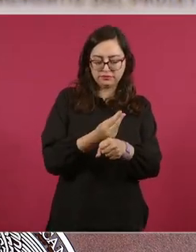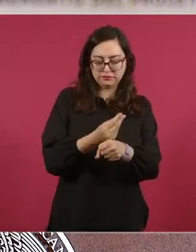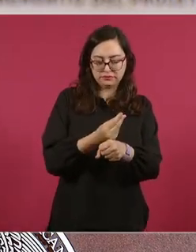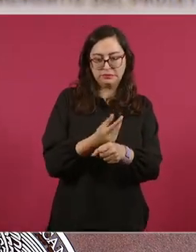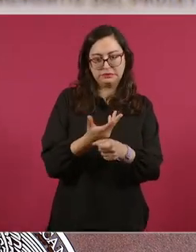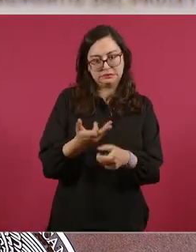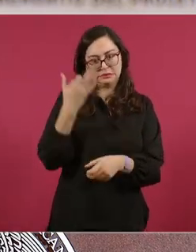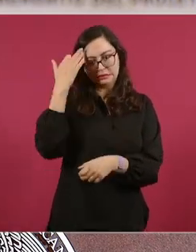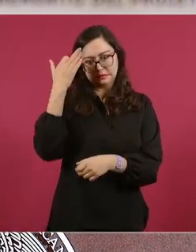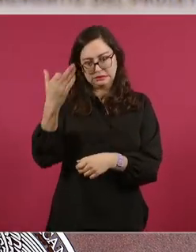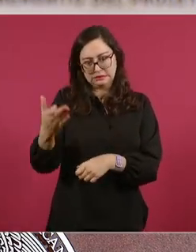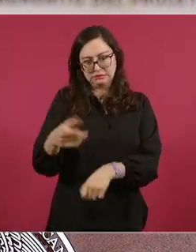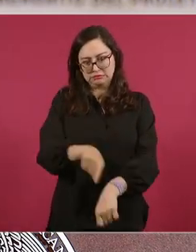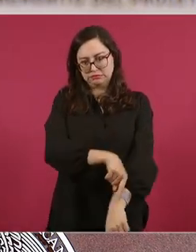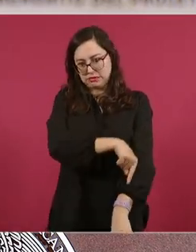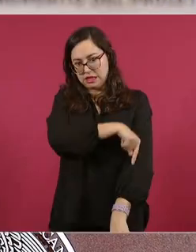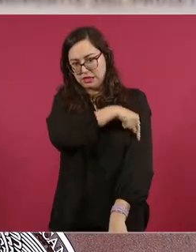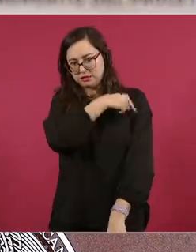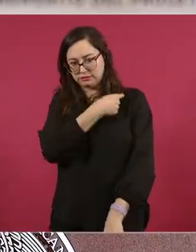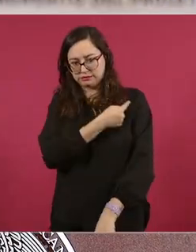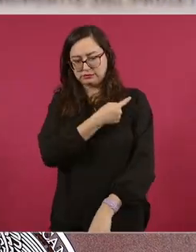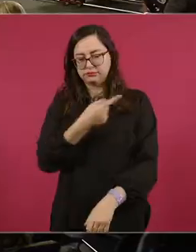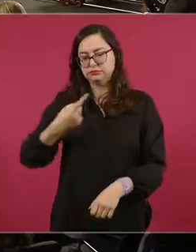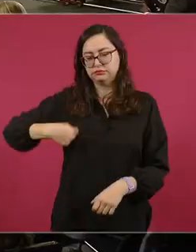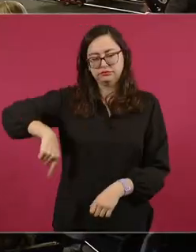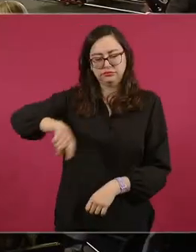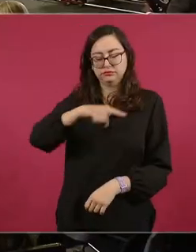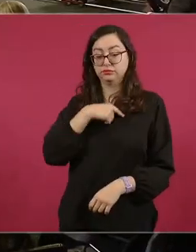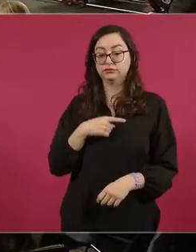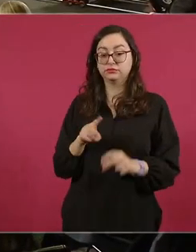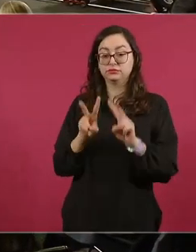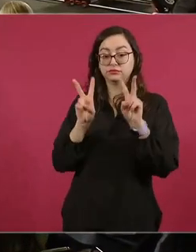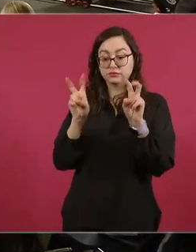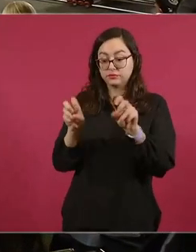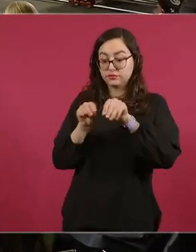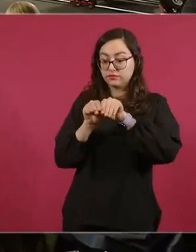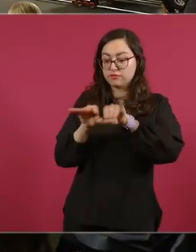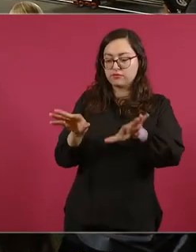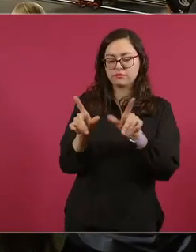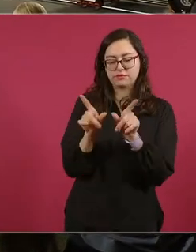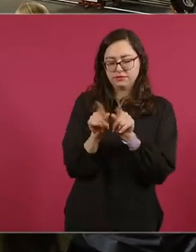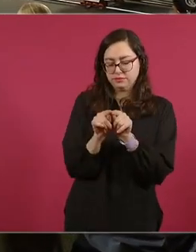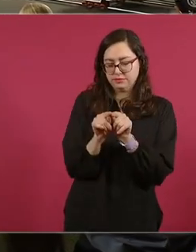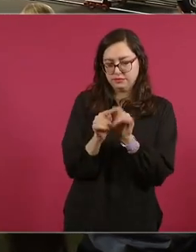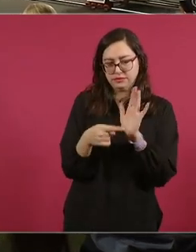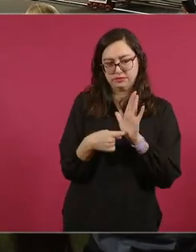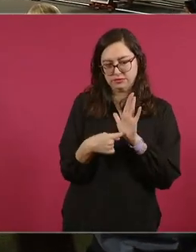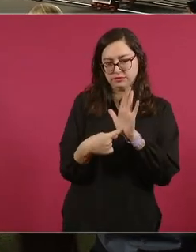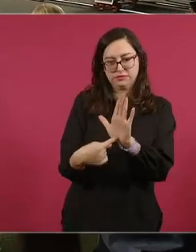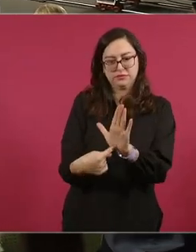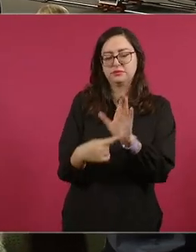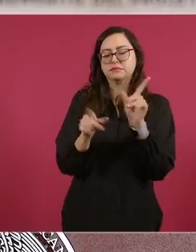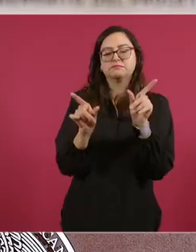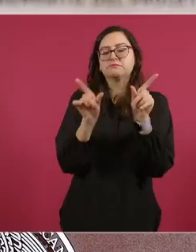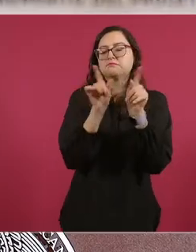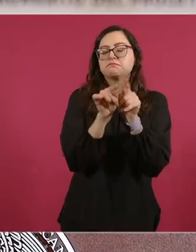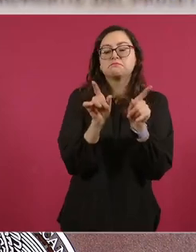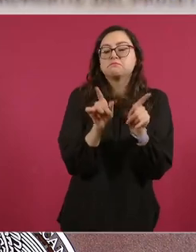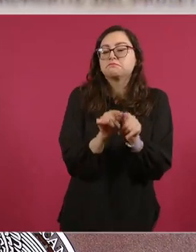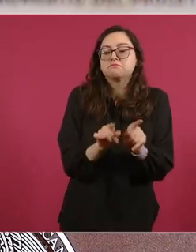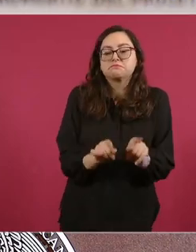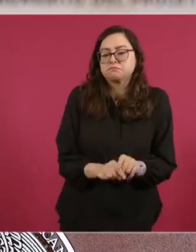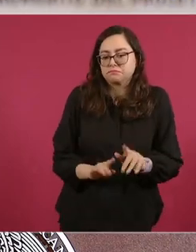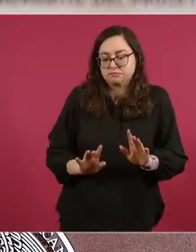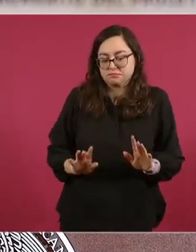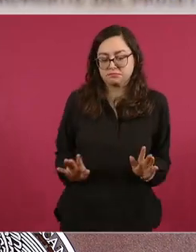al Legislativo Federal. Vamos a ser muy breves, pero no queríamos dejar pasar. Esto solamente es